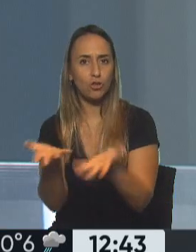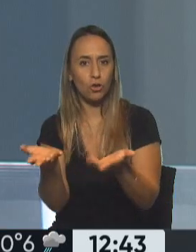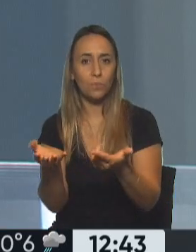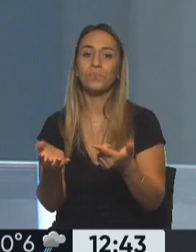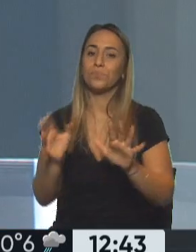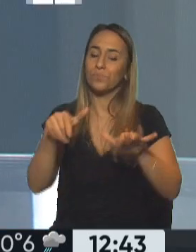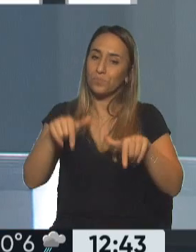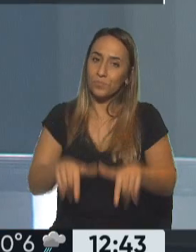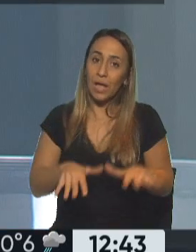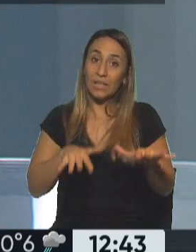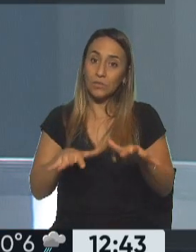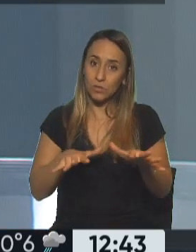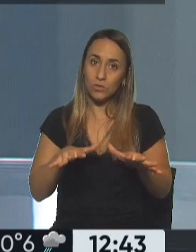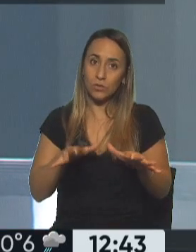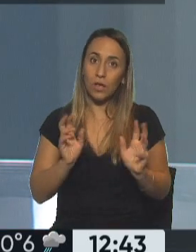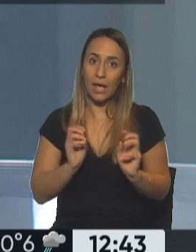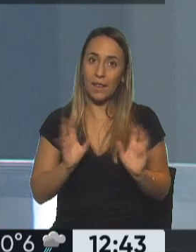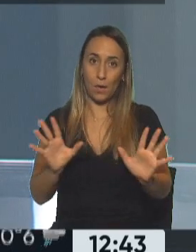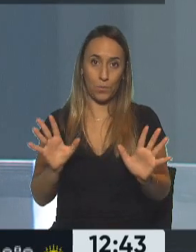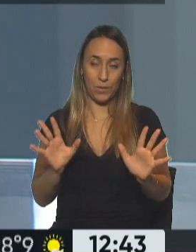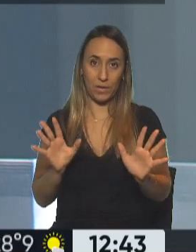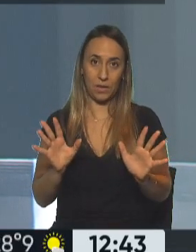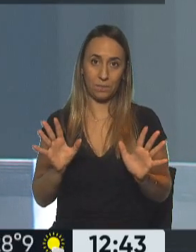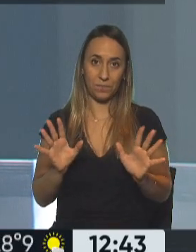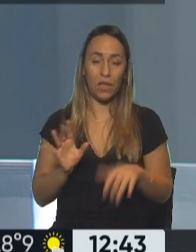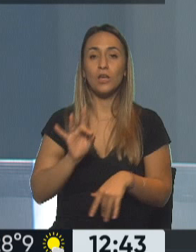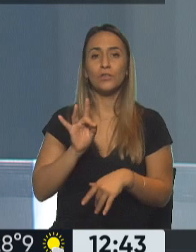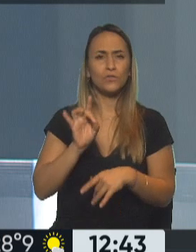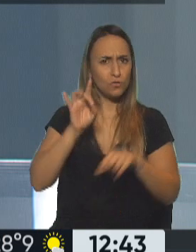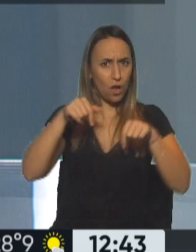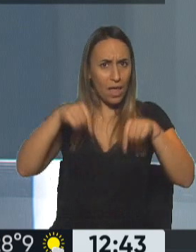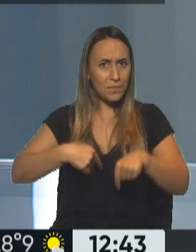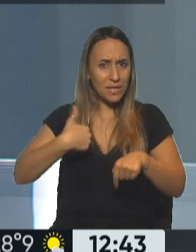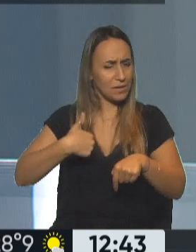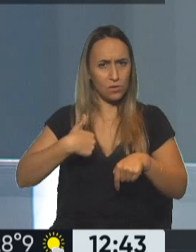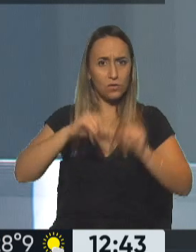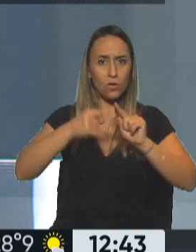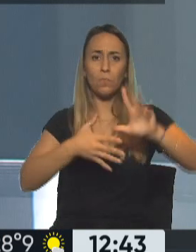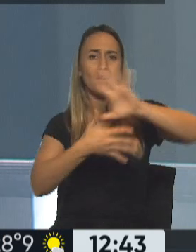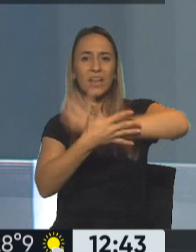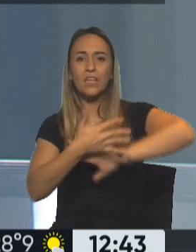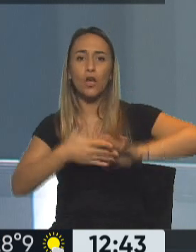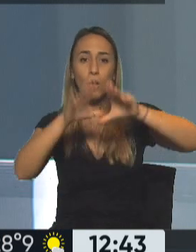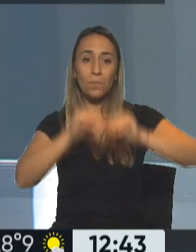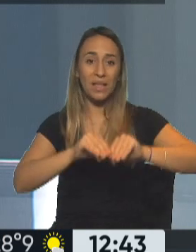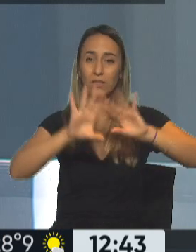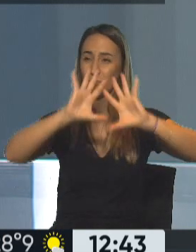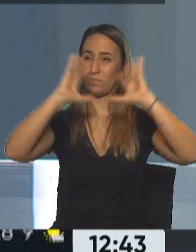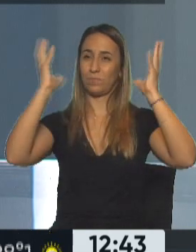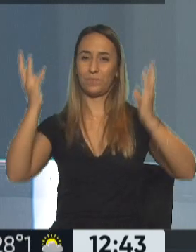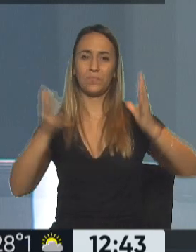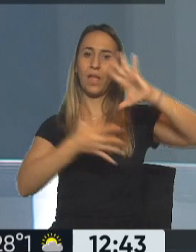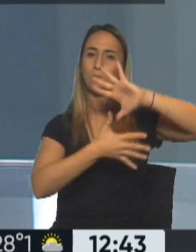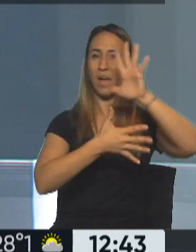a un fenómeno muy grave que no solo afecta a nuestro país, sino a la región y por lo menos el mundo occidental, que es lo que yo